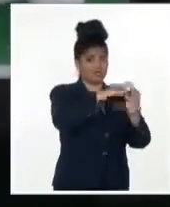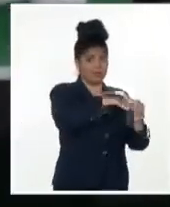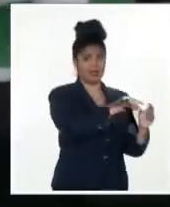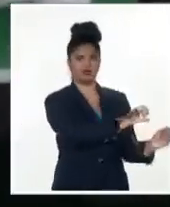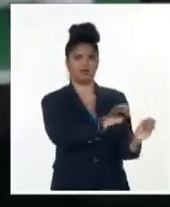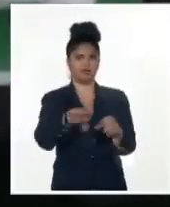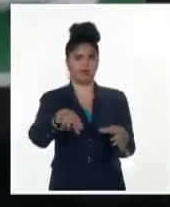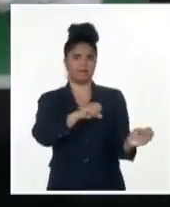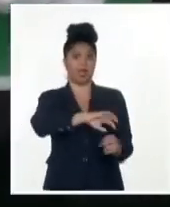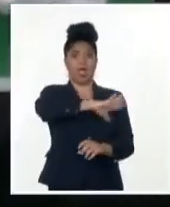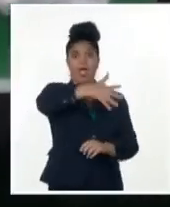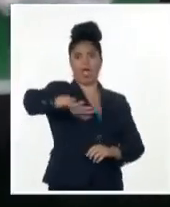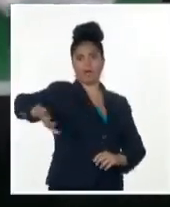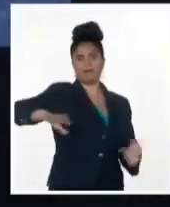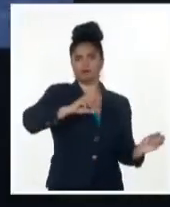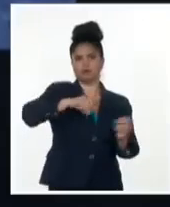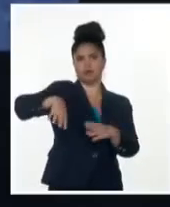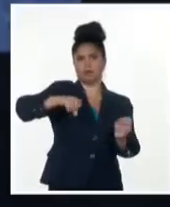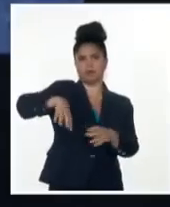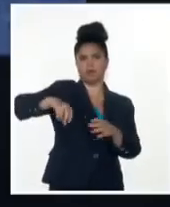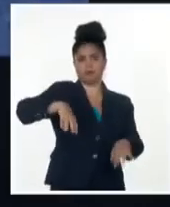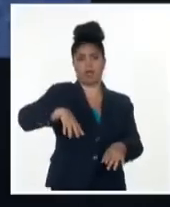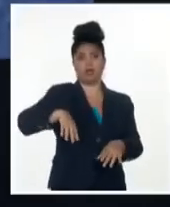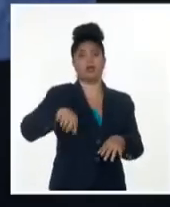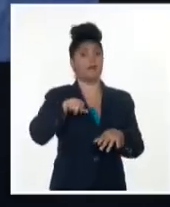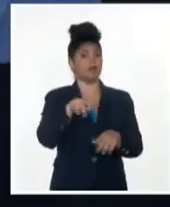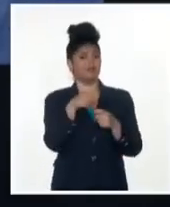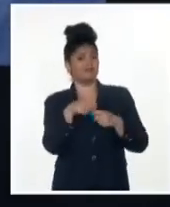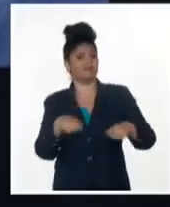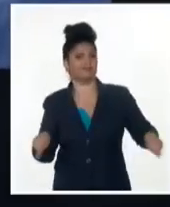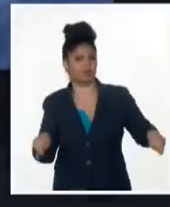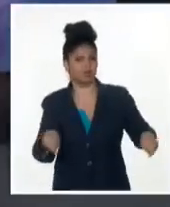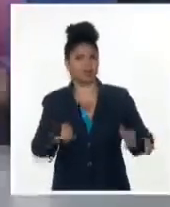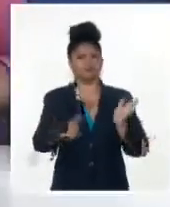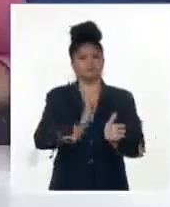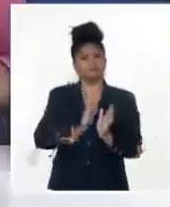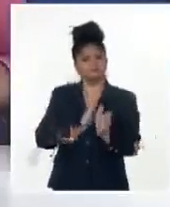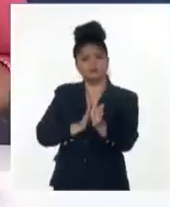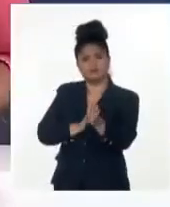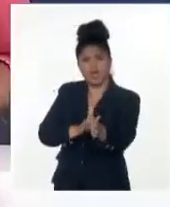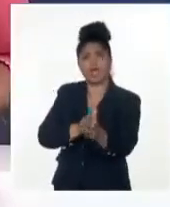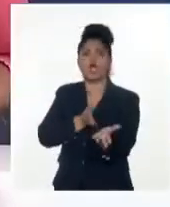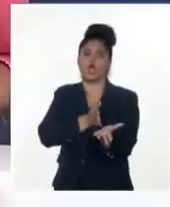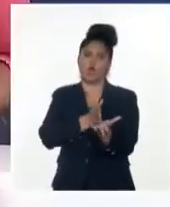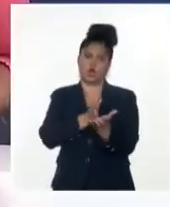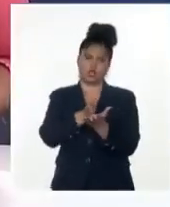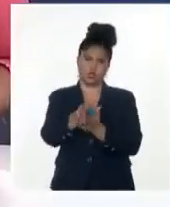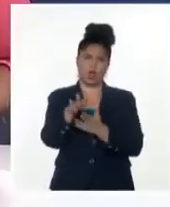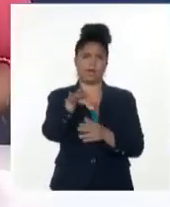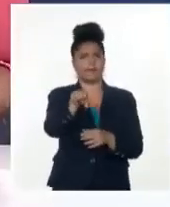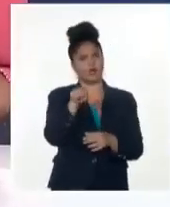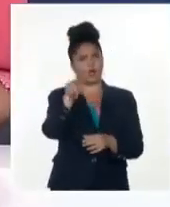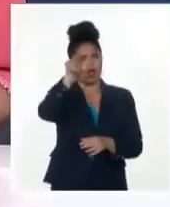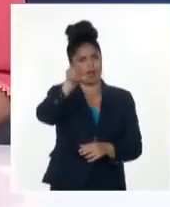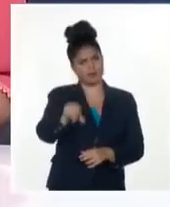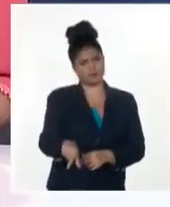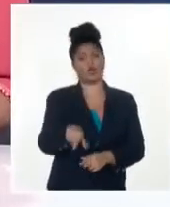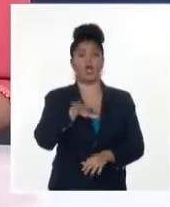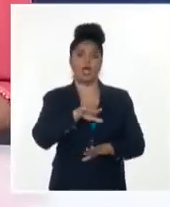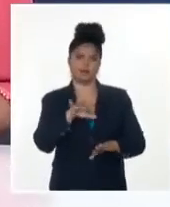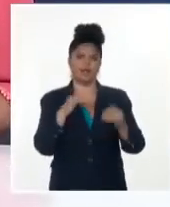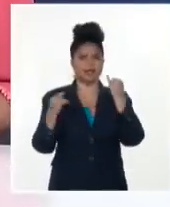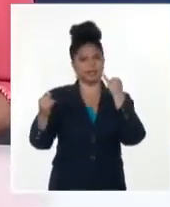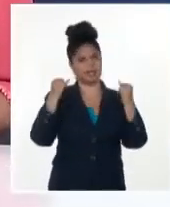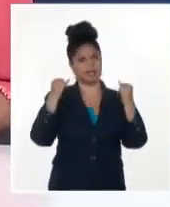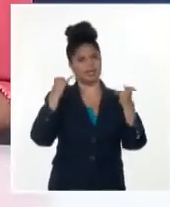mar, manteniéndose el seguimiento hasta las 18.8 millas al norte de Faro Lucrecia, donde fue identificado